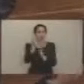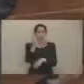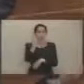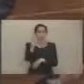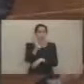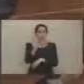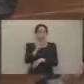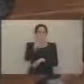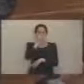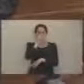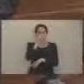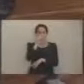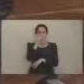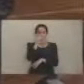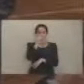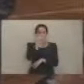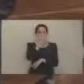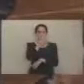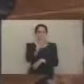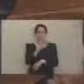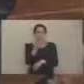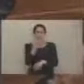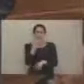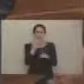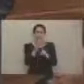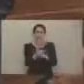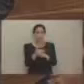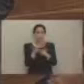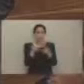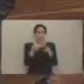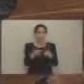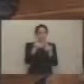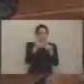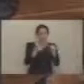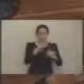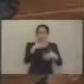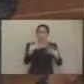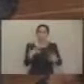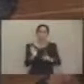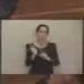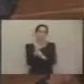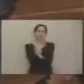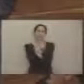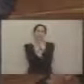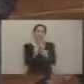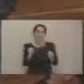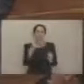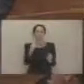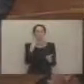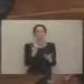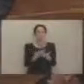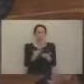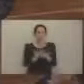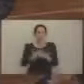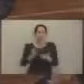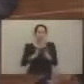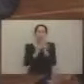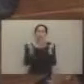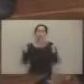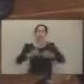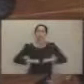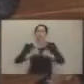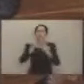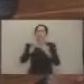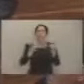año 2020, no lo podrá conseguir con sus actuales costes energéticos. Por tanto, esto resulta evidente que hay que llegar a un pacto energético